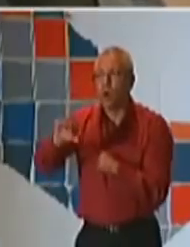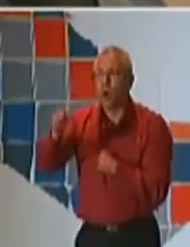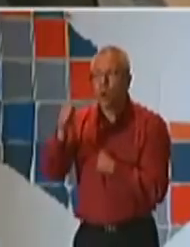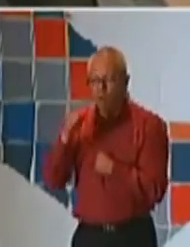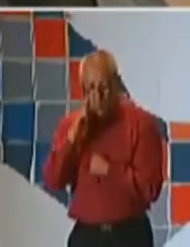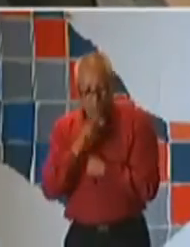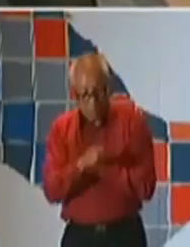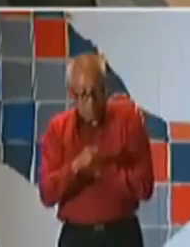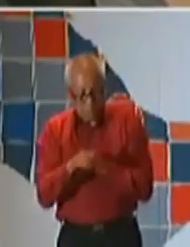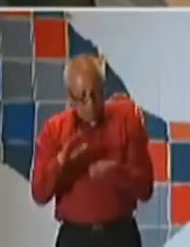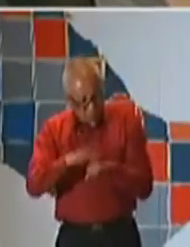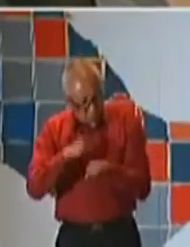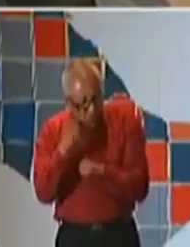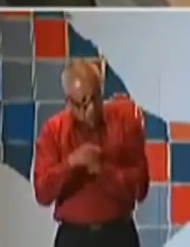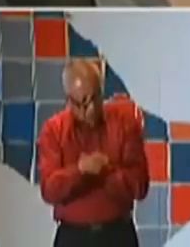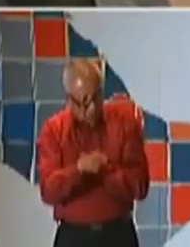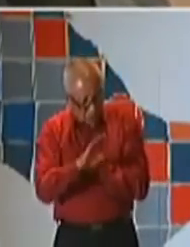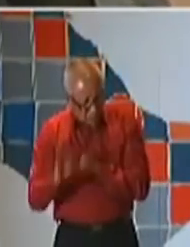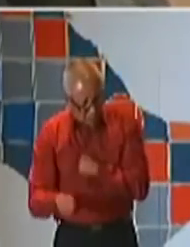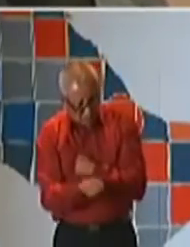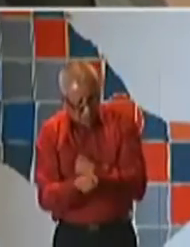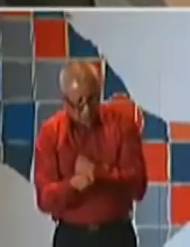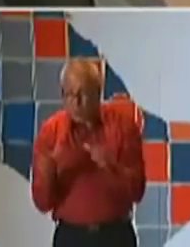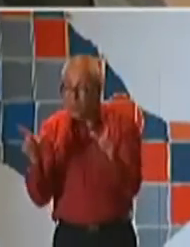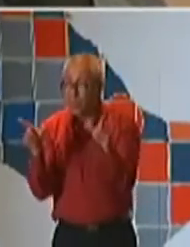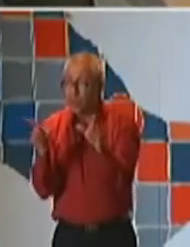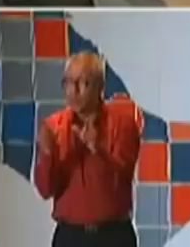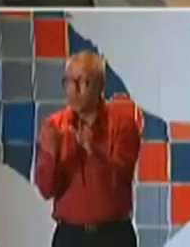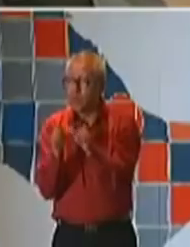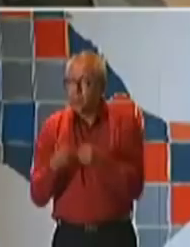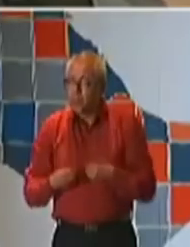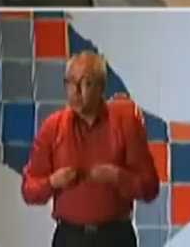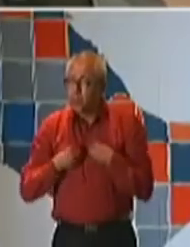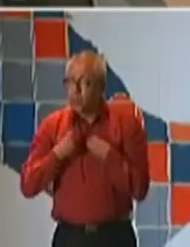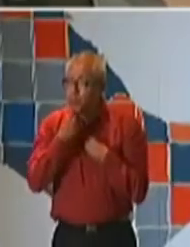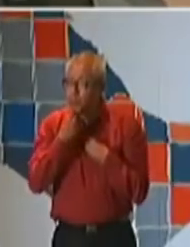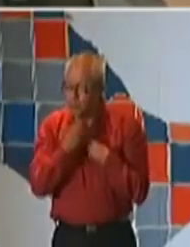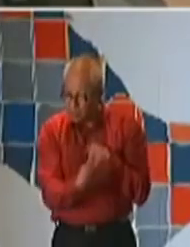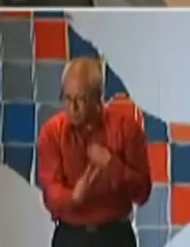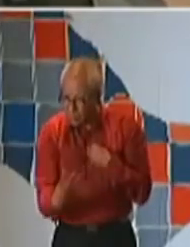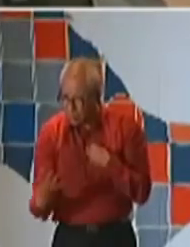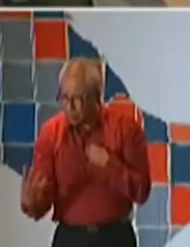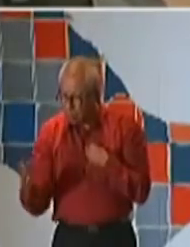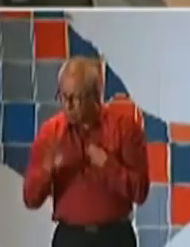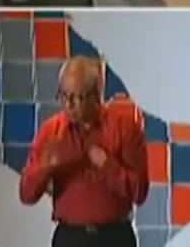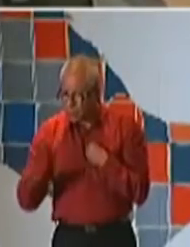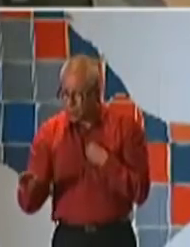descubrió Por qué era tan breve la vida de los niños desollinador